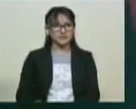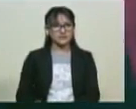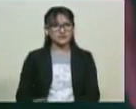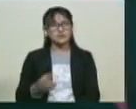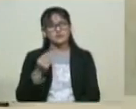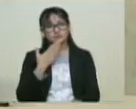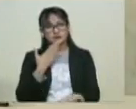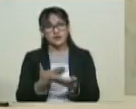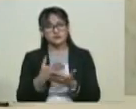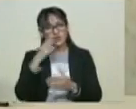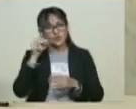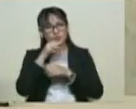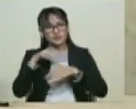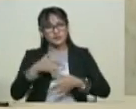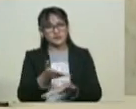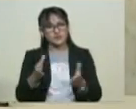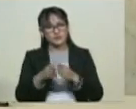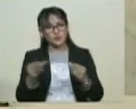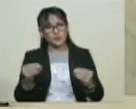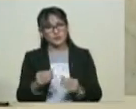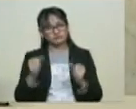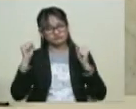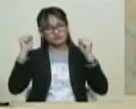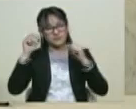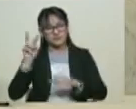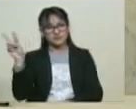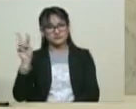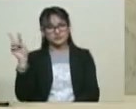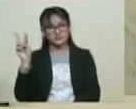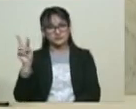gracias, pues. Que Dios los bendiga a todos. ¡Que viva Venezuela!